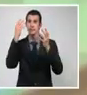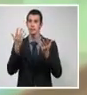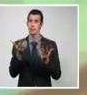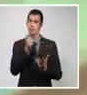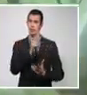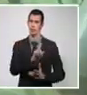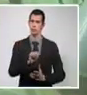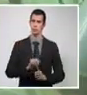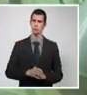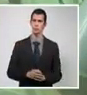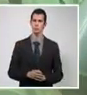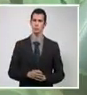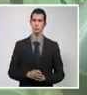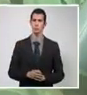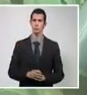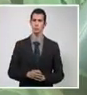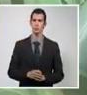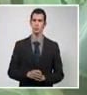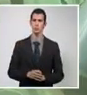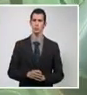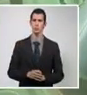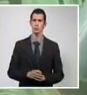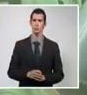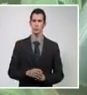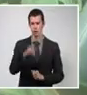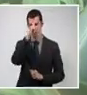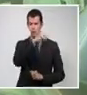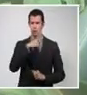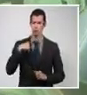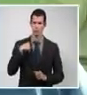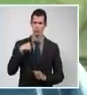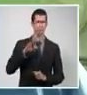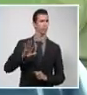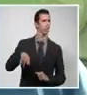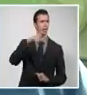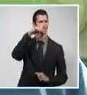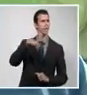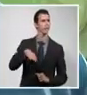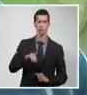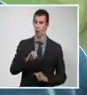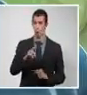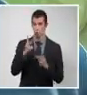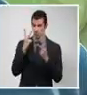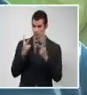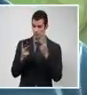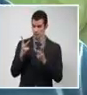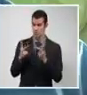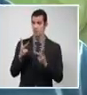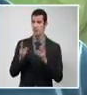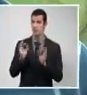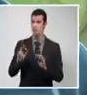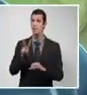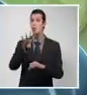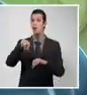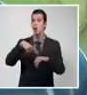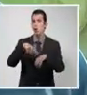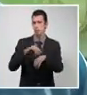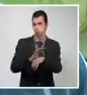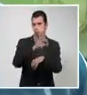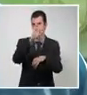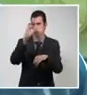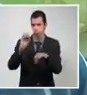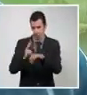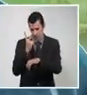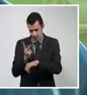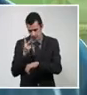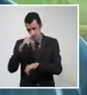Habana están a su lado prácticamente a tiempo completo. Posibilidades de riesgo sí hay. Todo niño